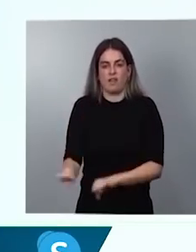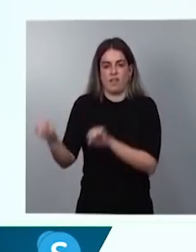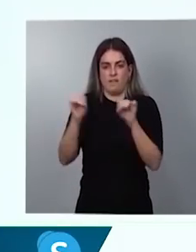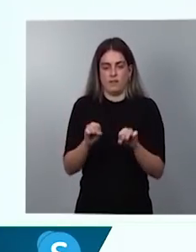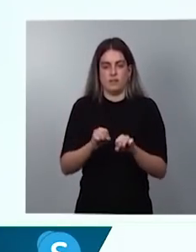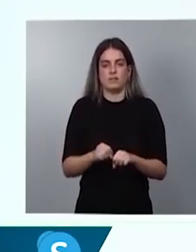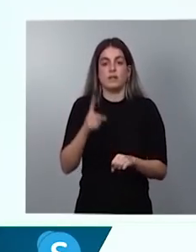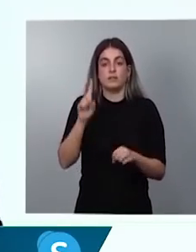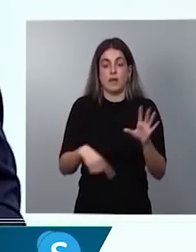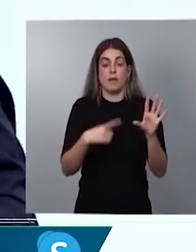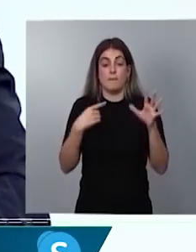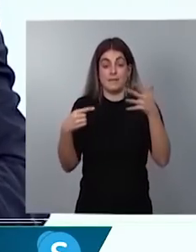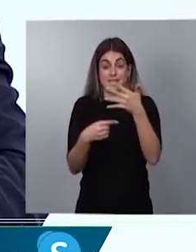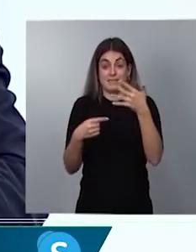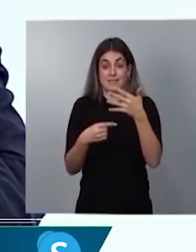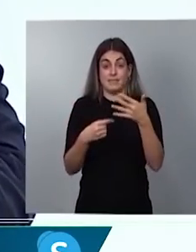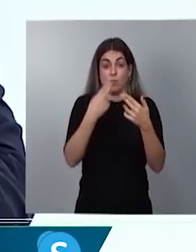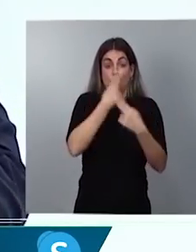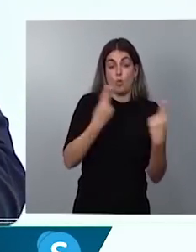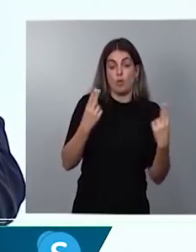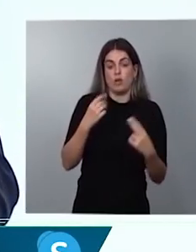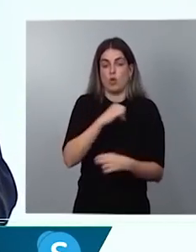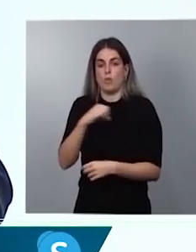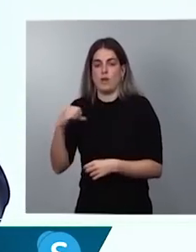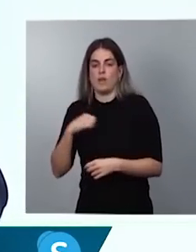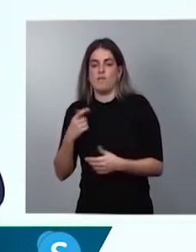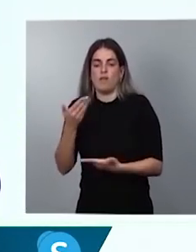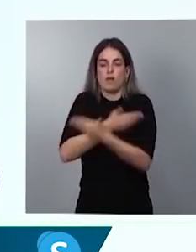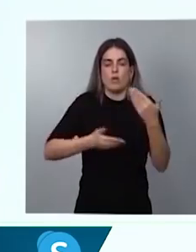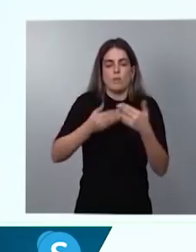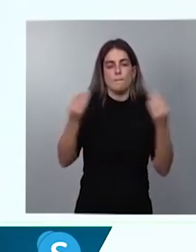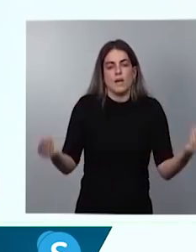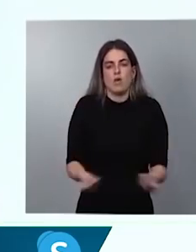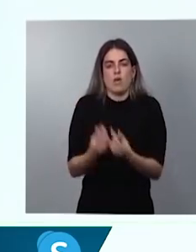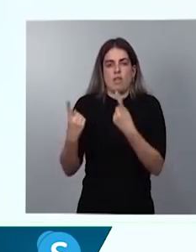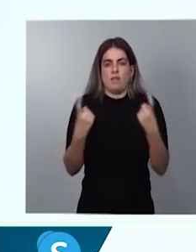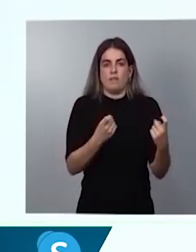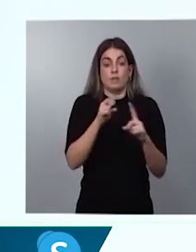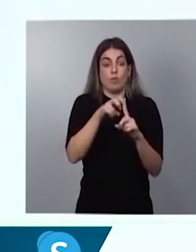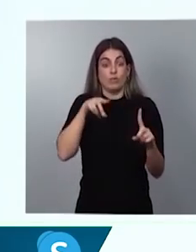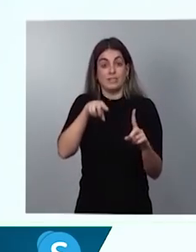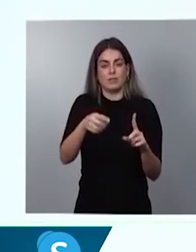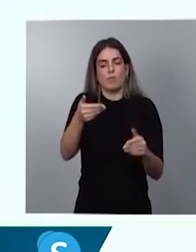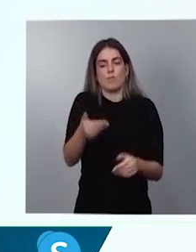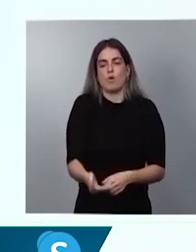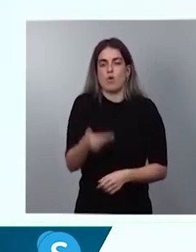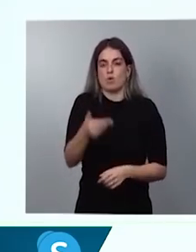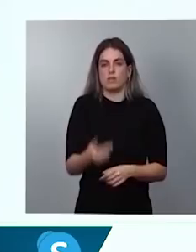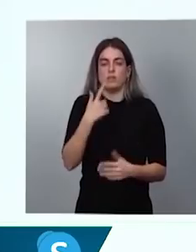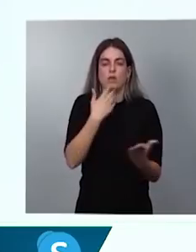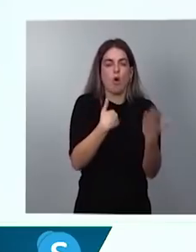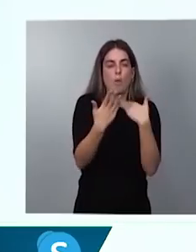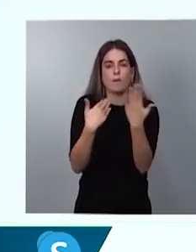por el insoportable aumento del coste de la vida cuando la inflación estaba en negativo están